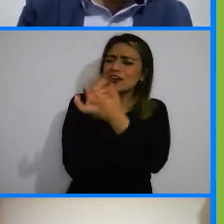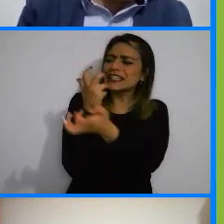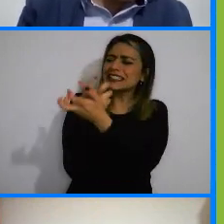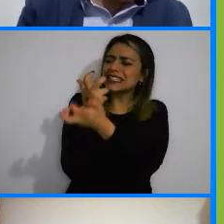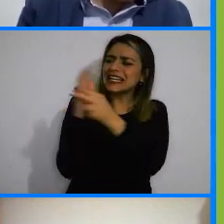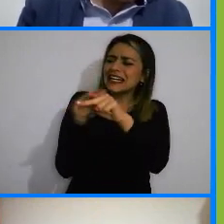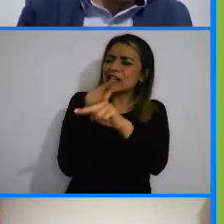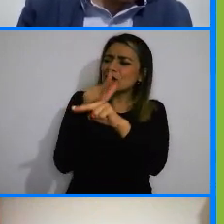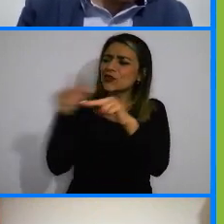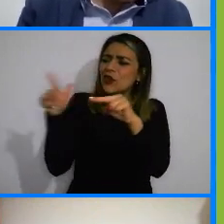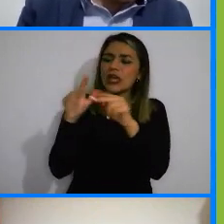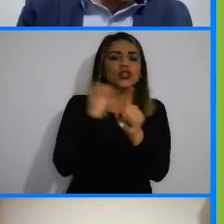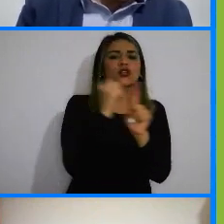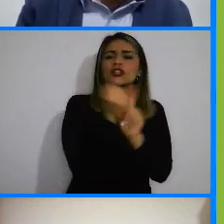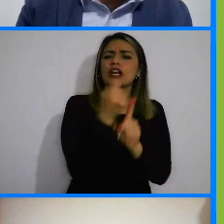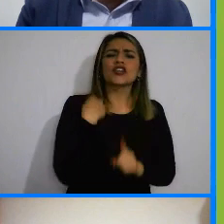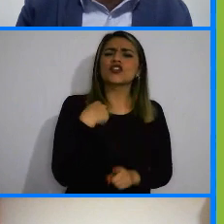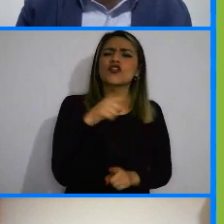y no social?